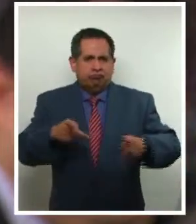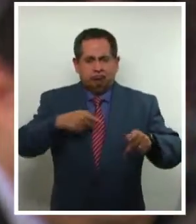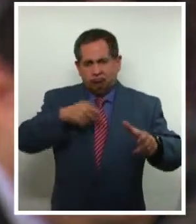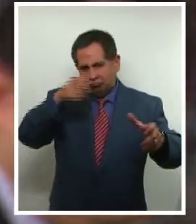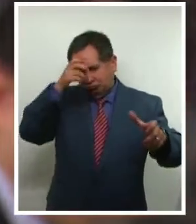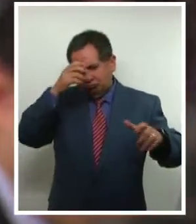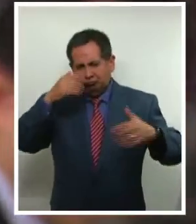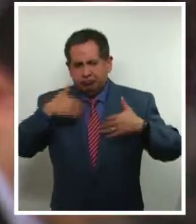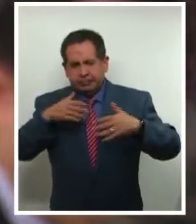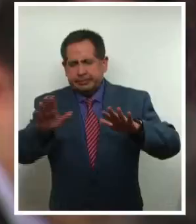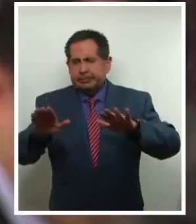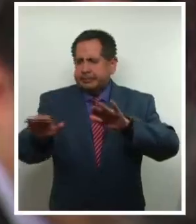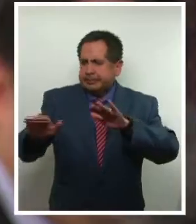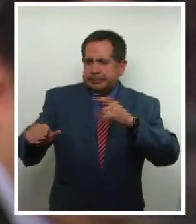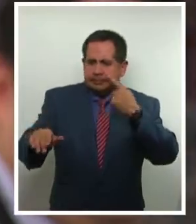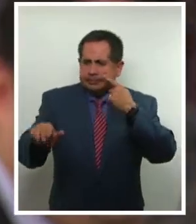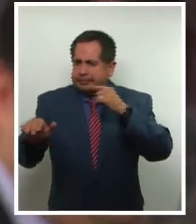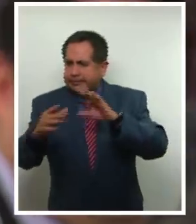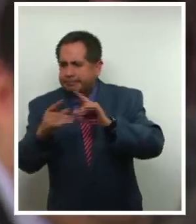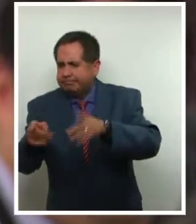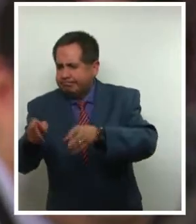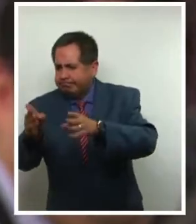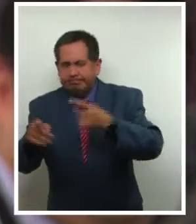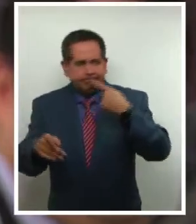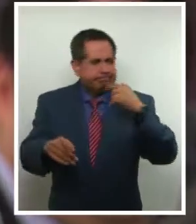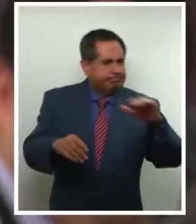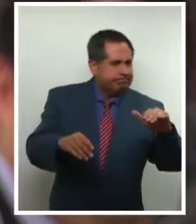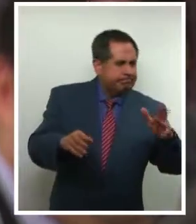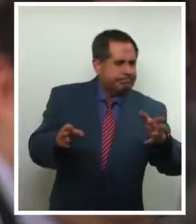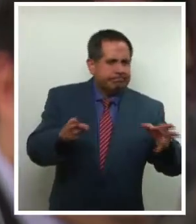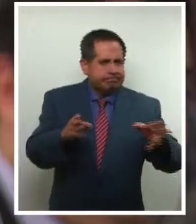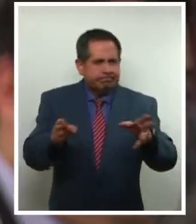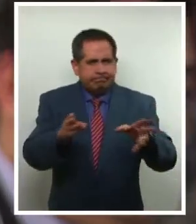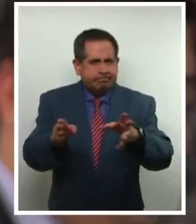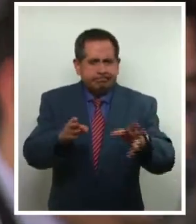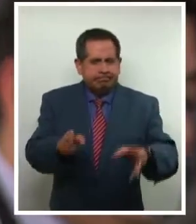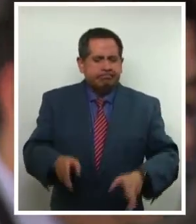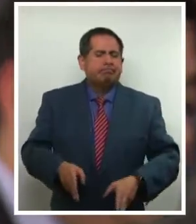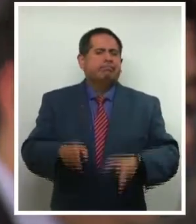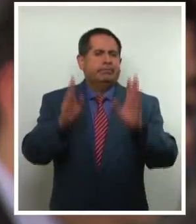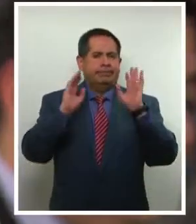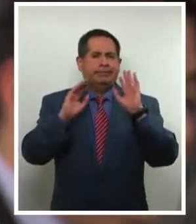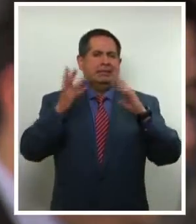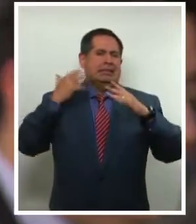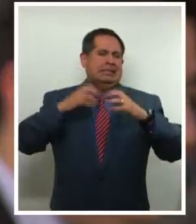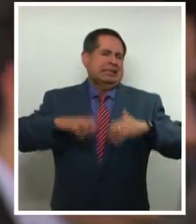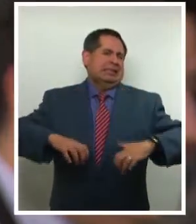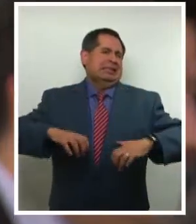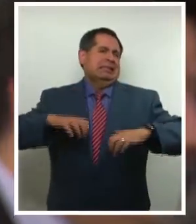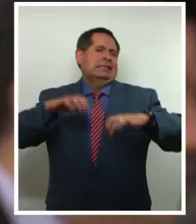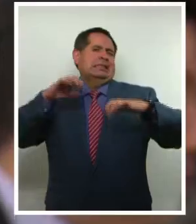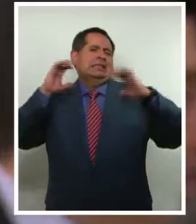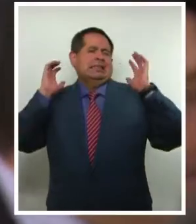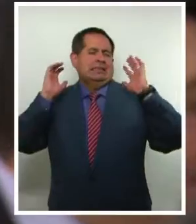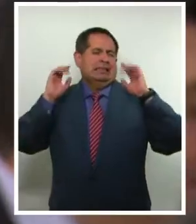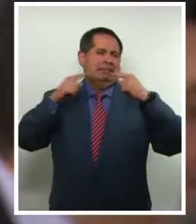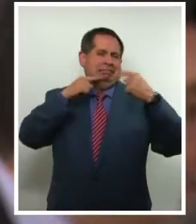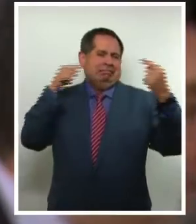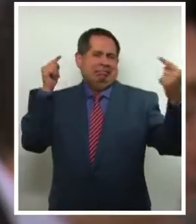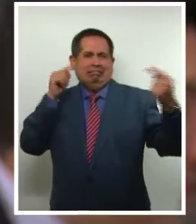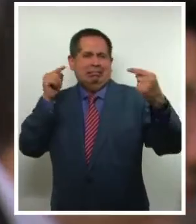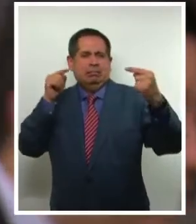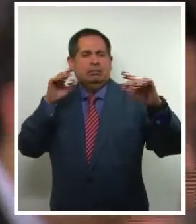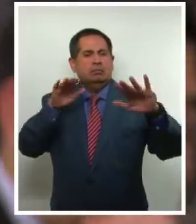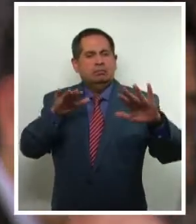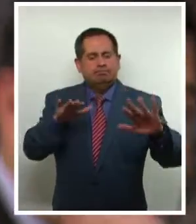sabiduría para encontrar los caminos que nos permitan pasar de la tormenta verbal a